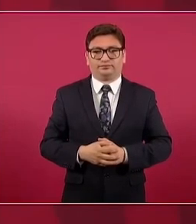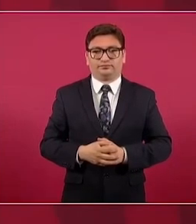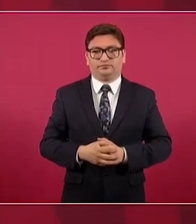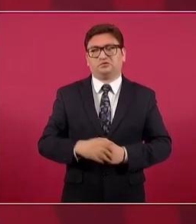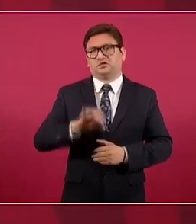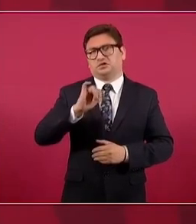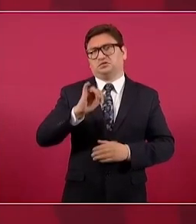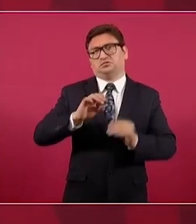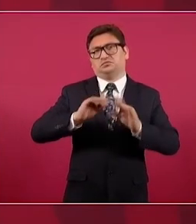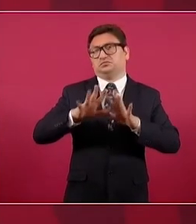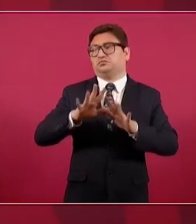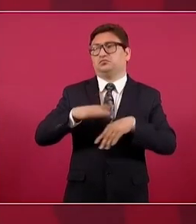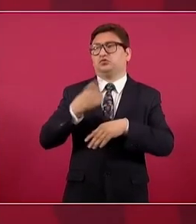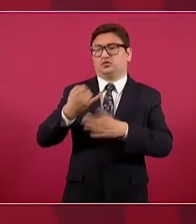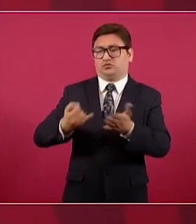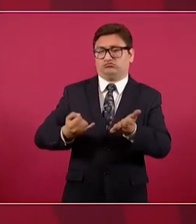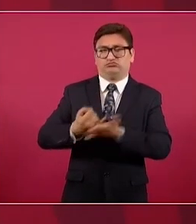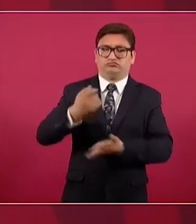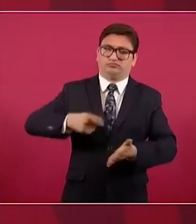no hay sentencias.